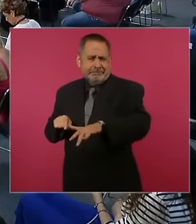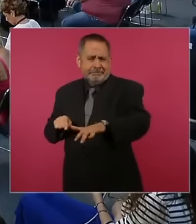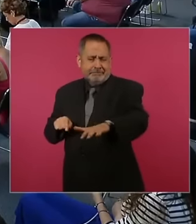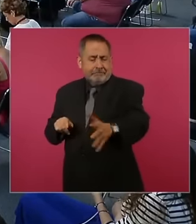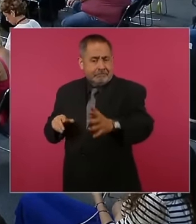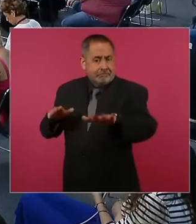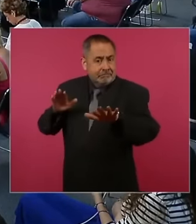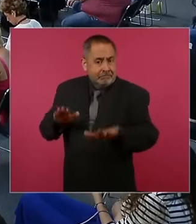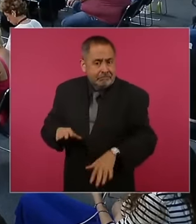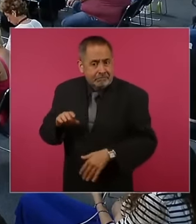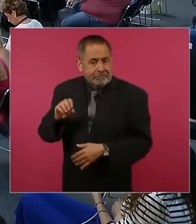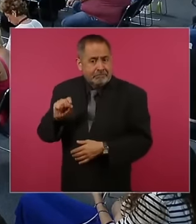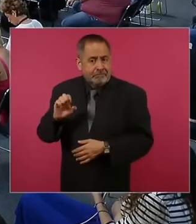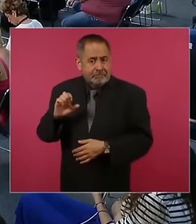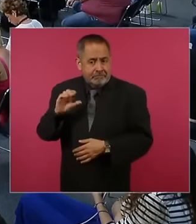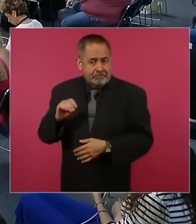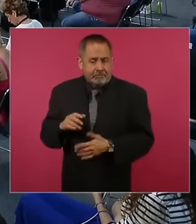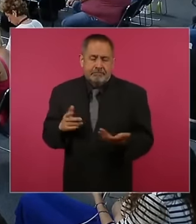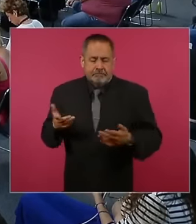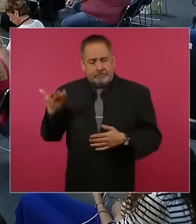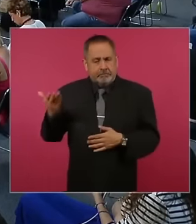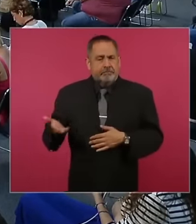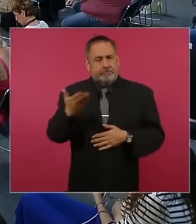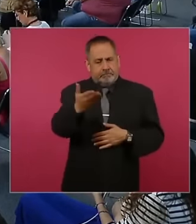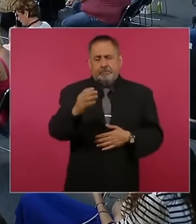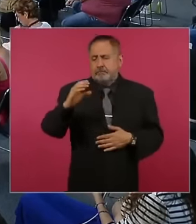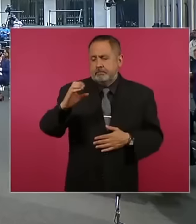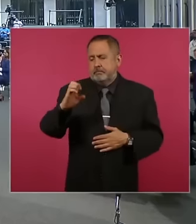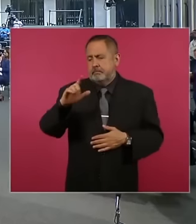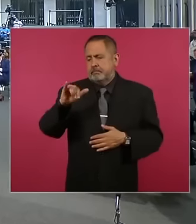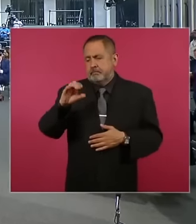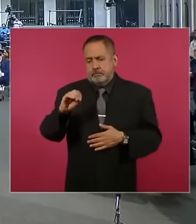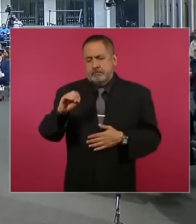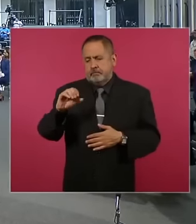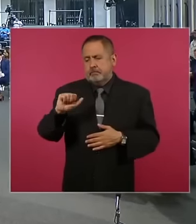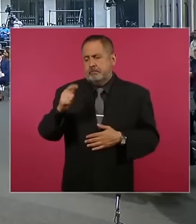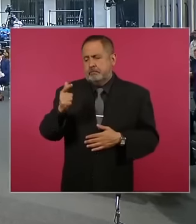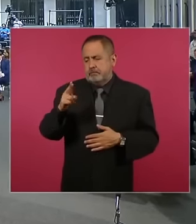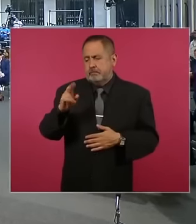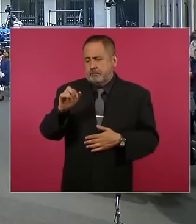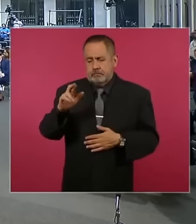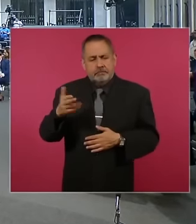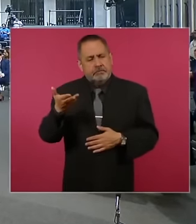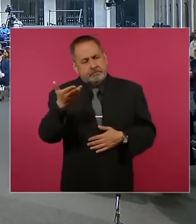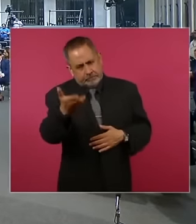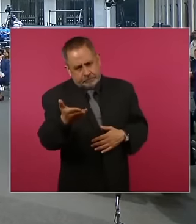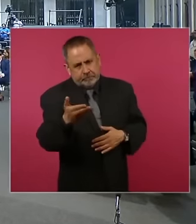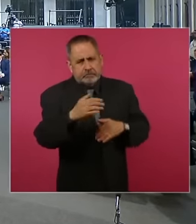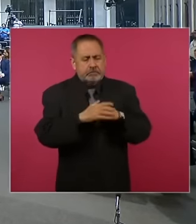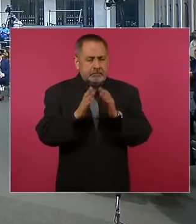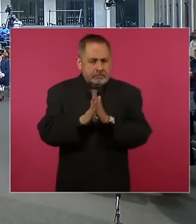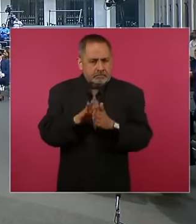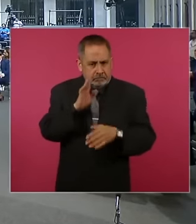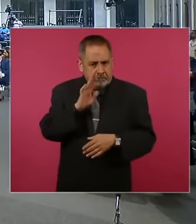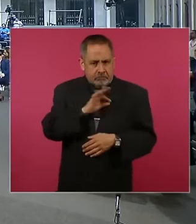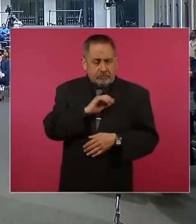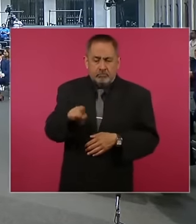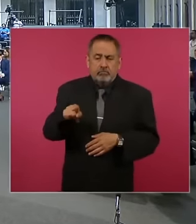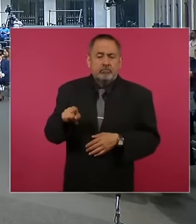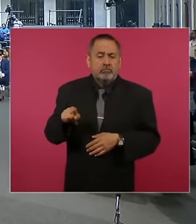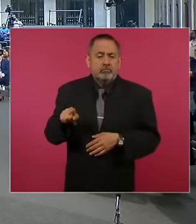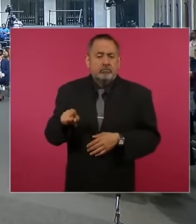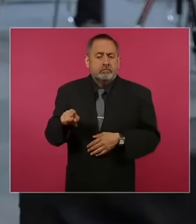Están pidiendo también este señor Cecilio Gerardo Ballinas Aguilar, si fuera posible, pudiera tener